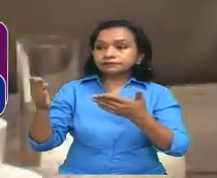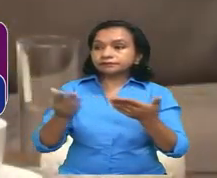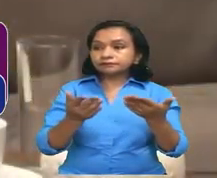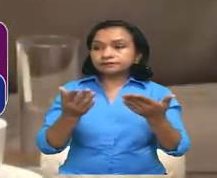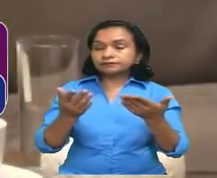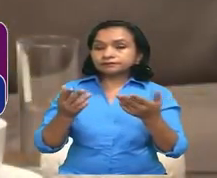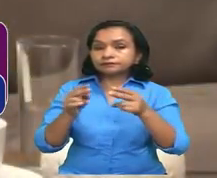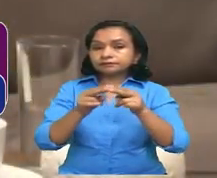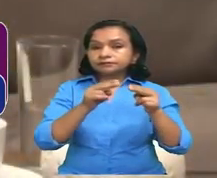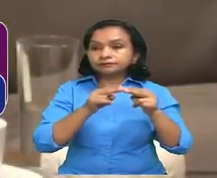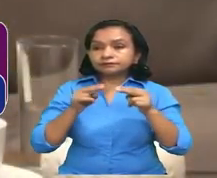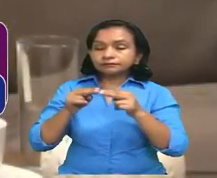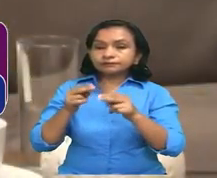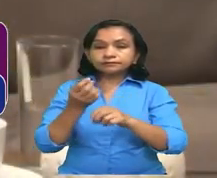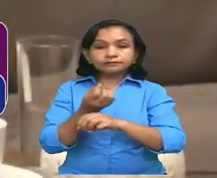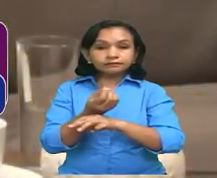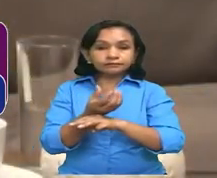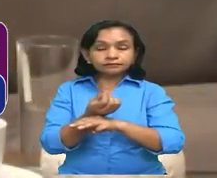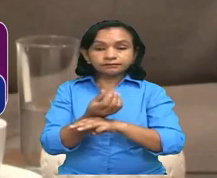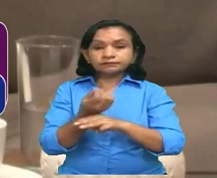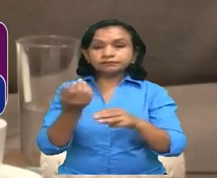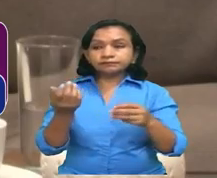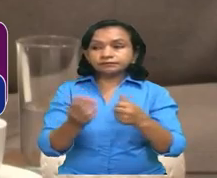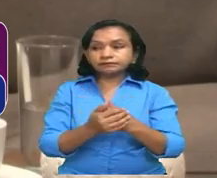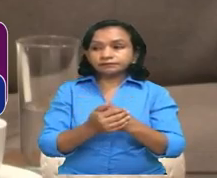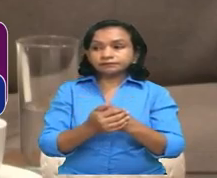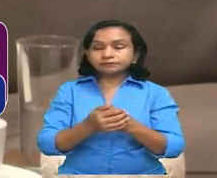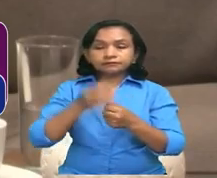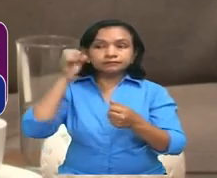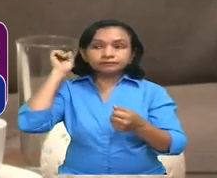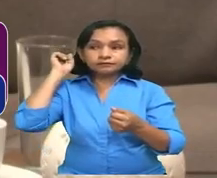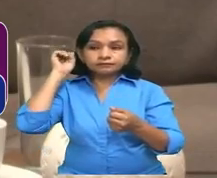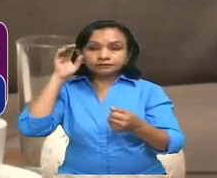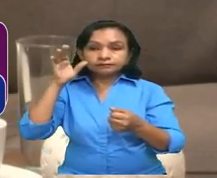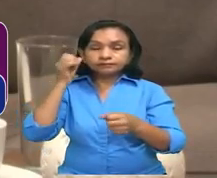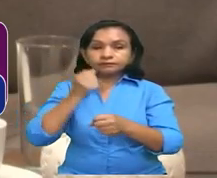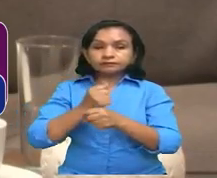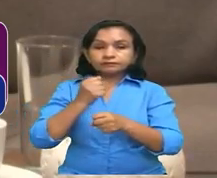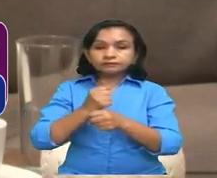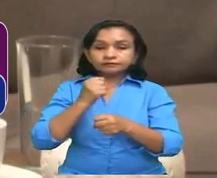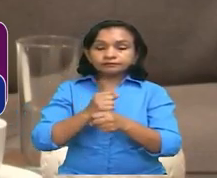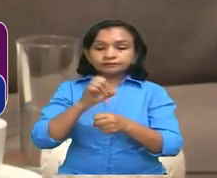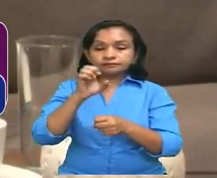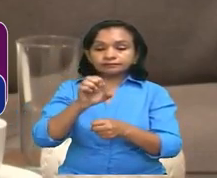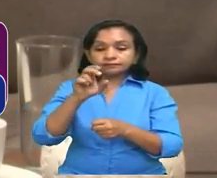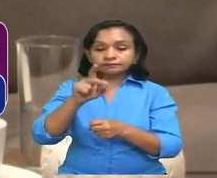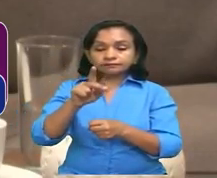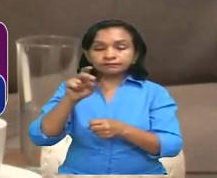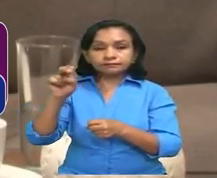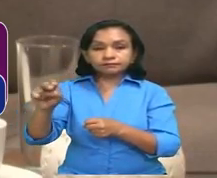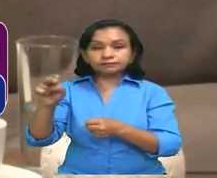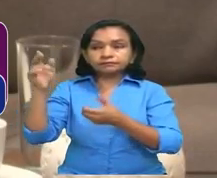Sí, así es. Sí. Pues la idea es darles mayores beneficios o un atractivo adicional.